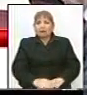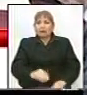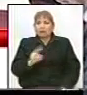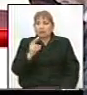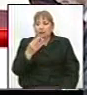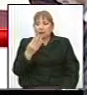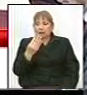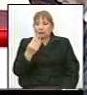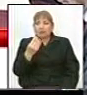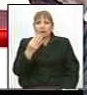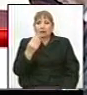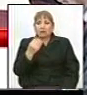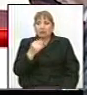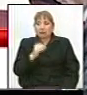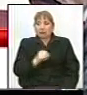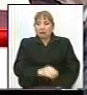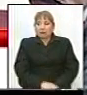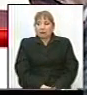2014,